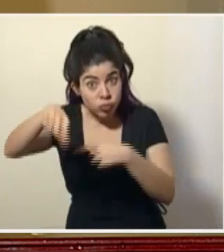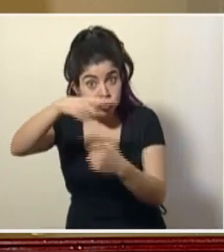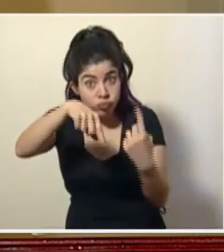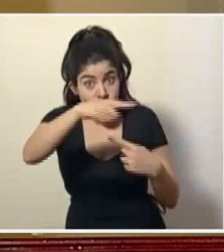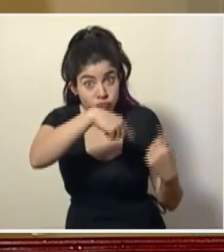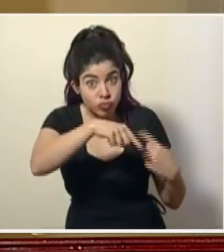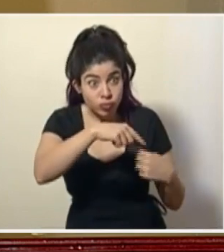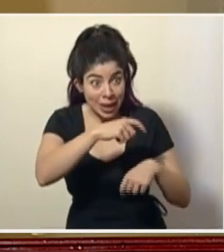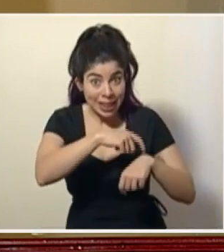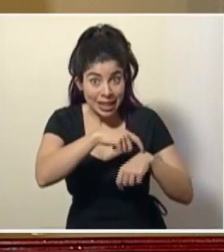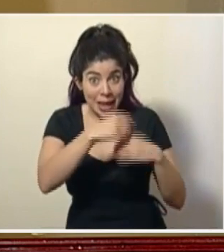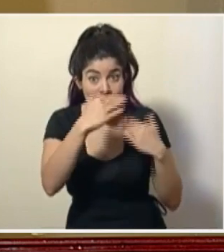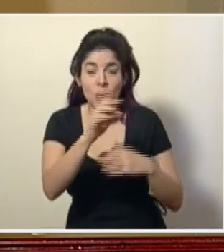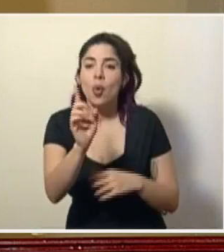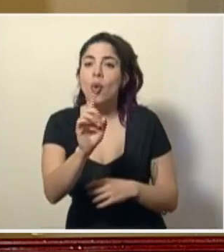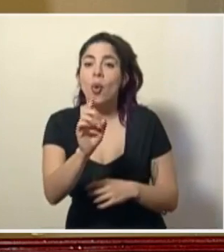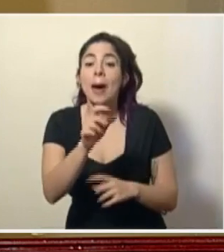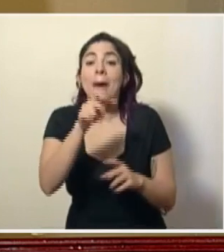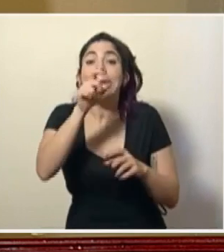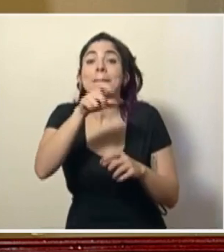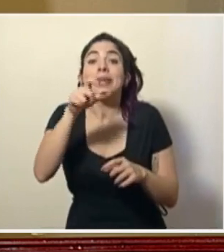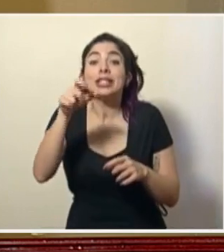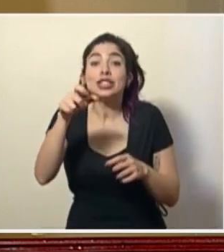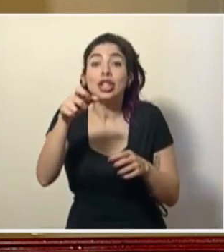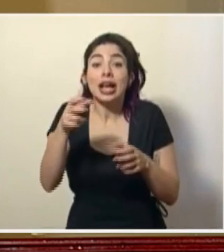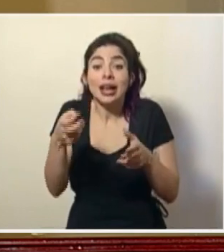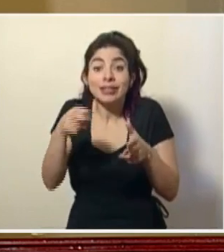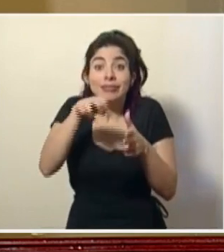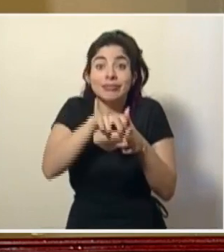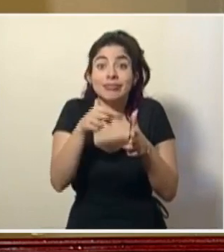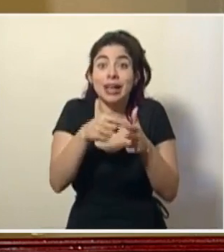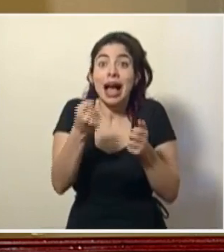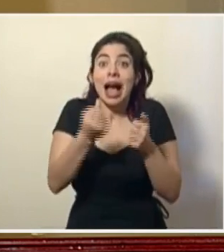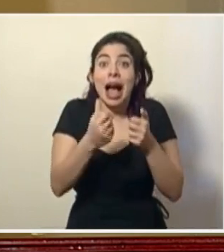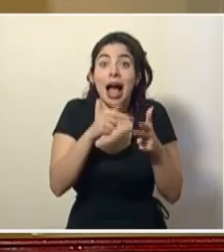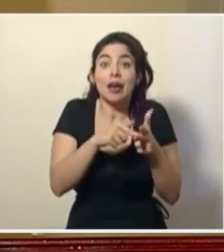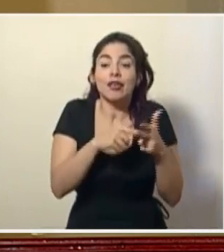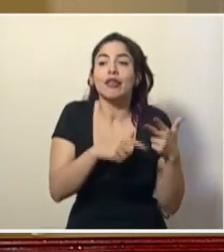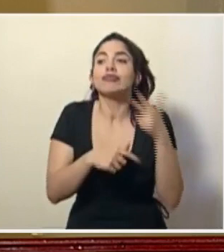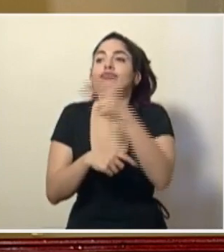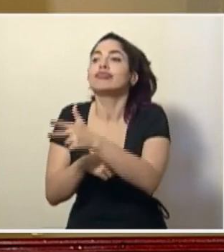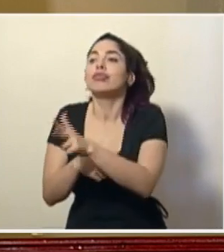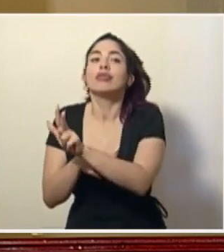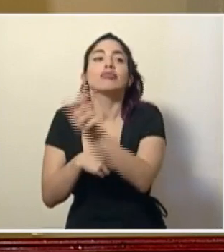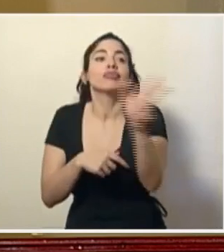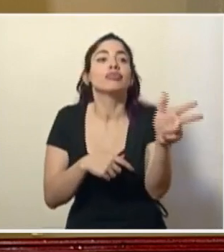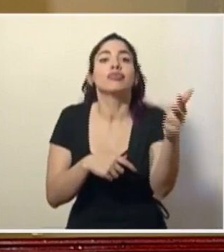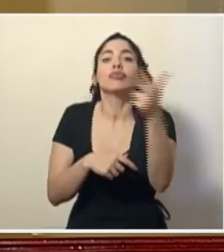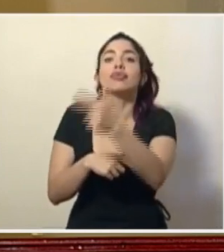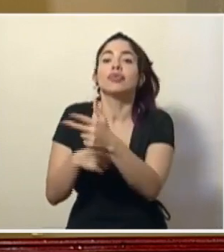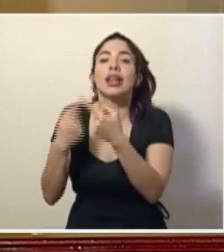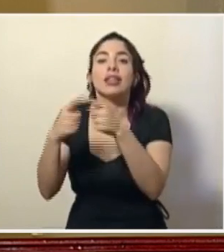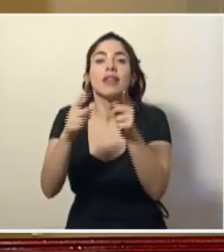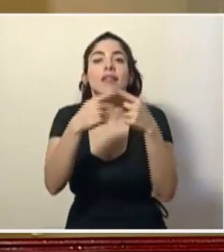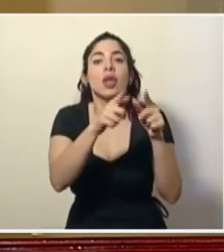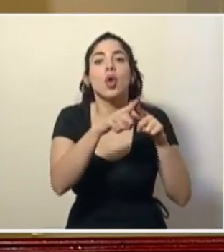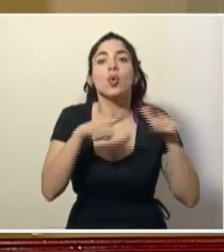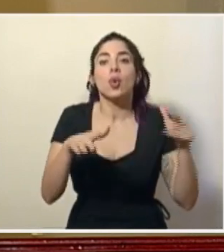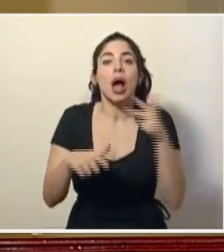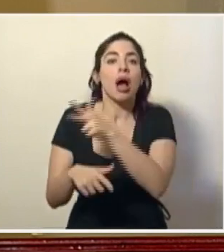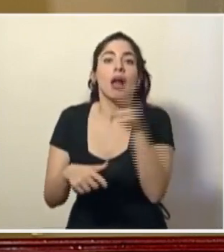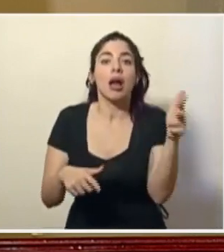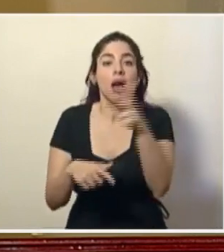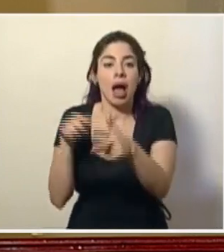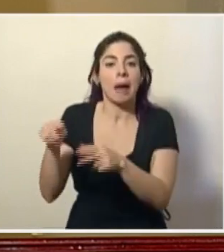durante el periodo de movimiento, es cómo las personas que van en ese vehículo se mueven de un sitio a otro, y ahí es donde generan esa